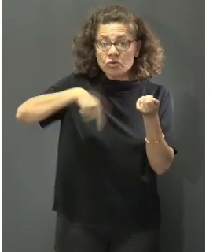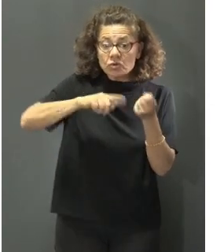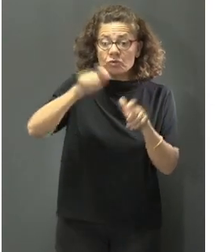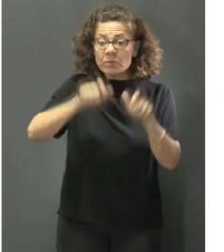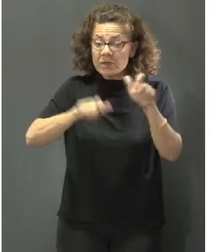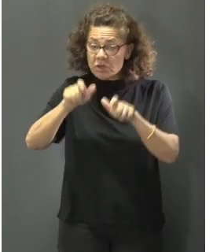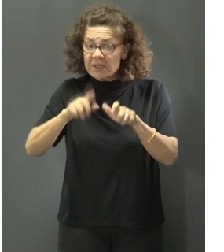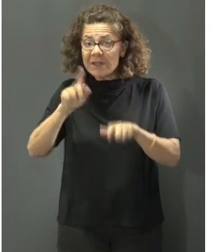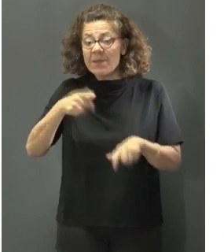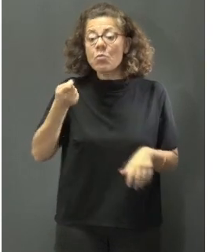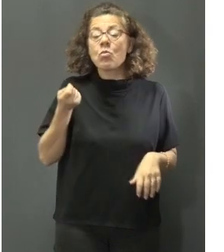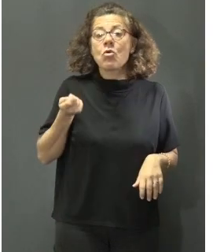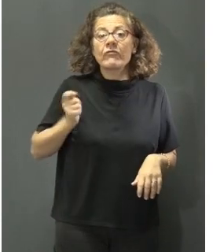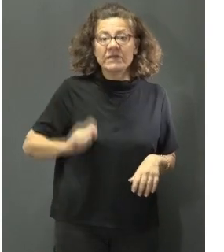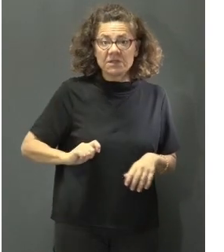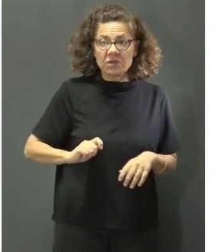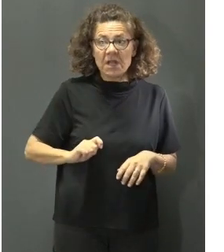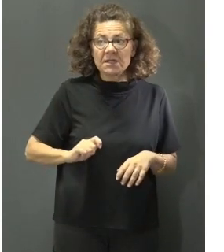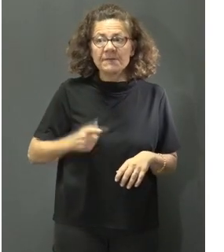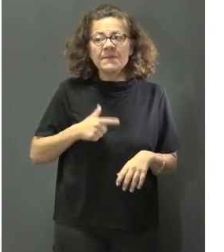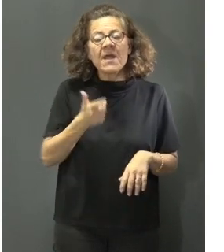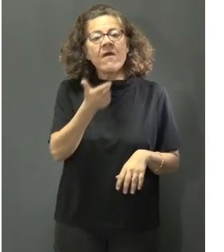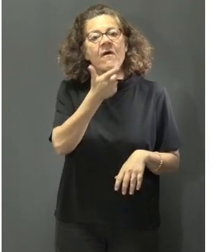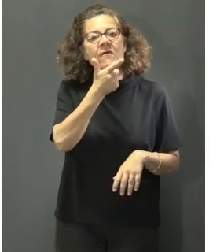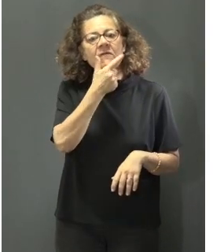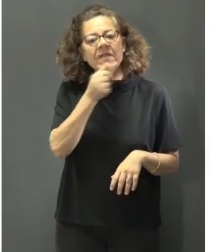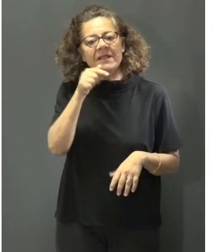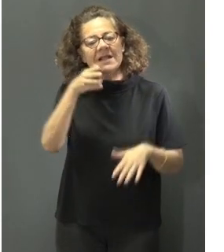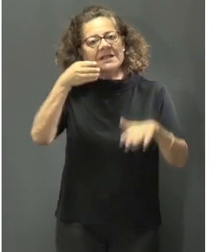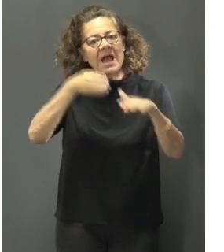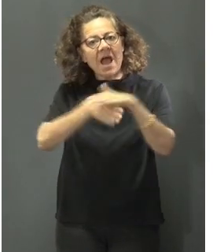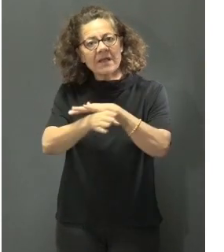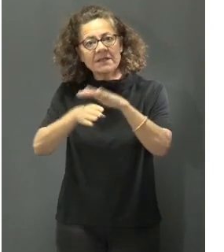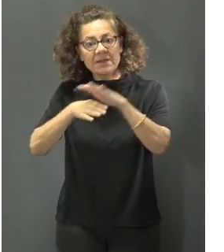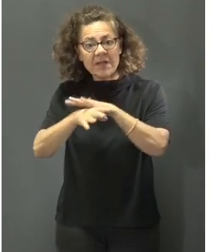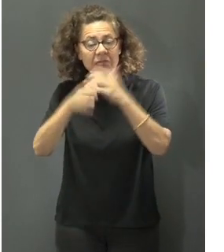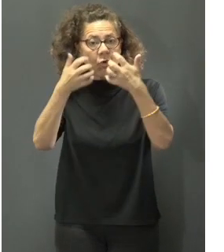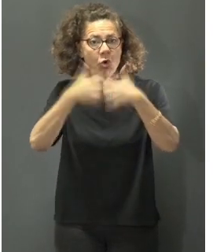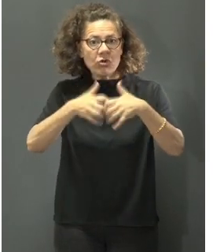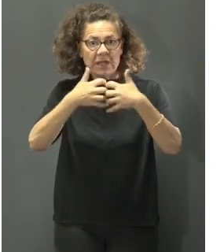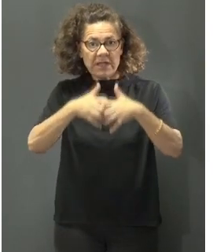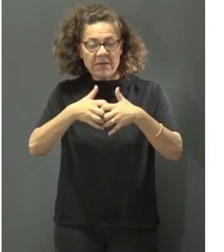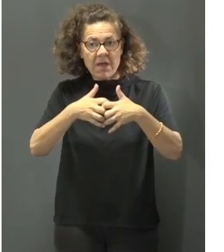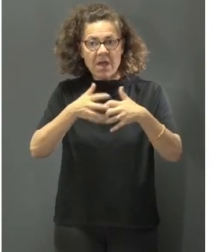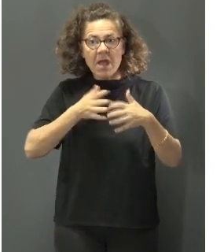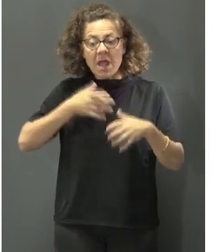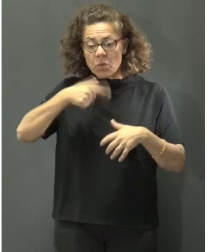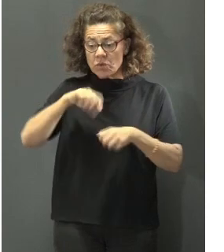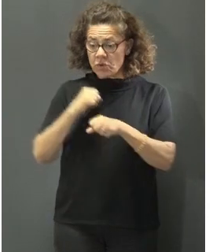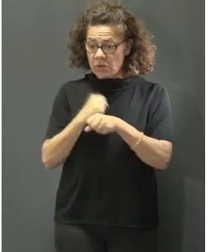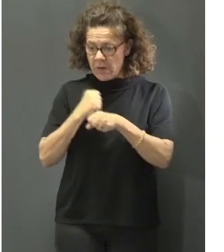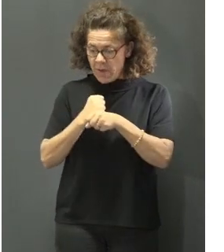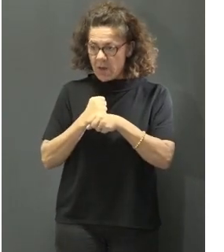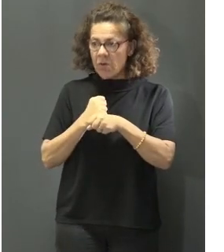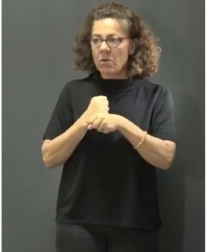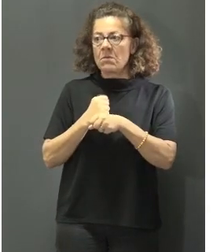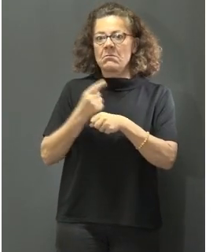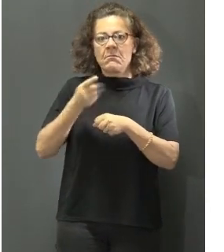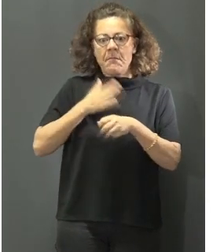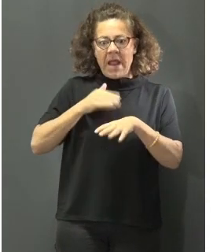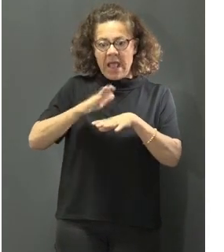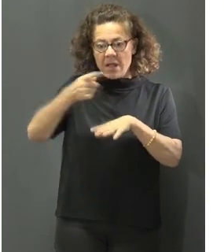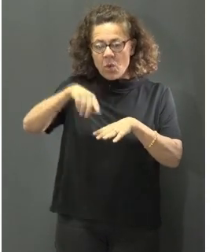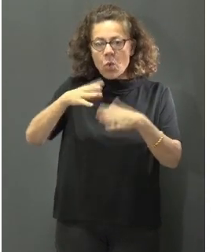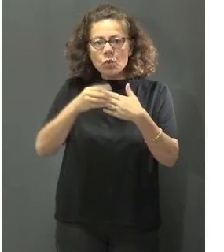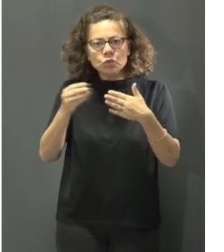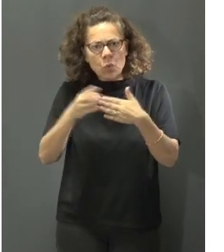y profesionales, facilitar esa accesibilidad cognitiva, ¿no? en nuestro trabajo hacia nuestros usuarios y en la